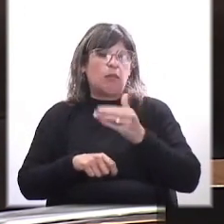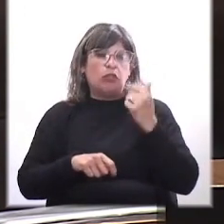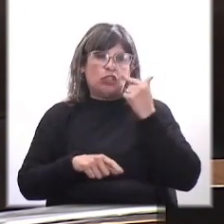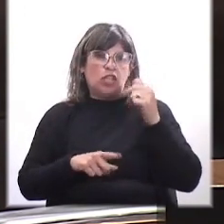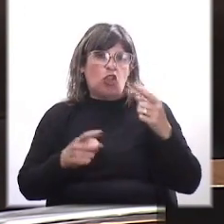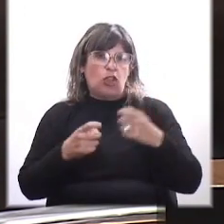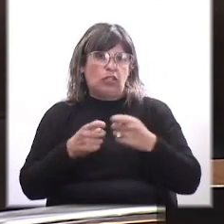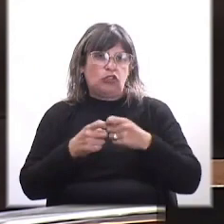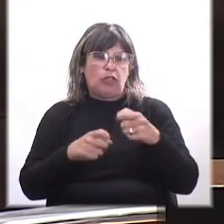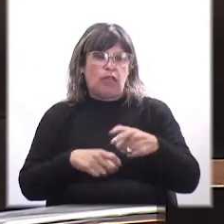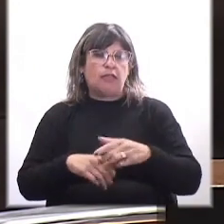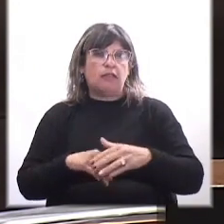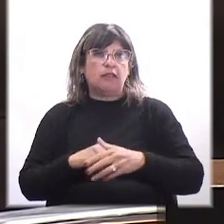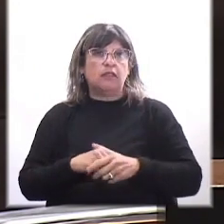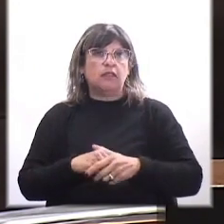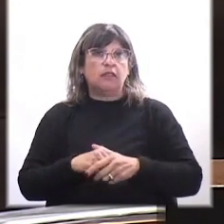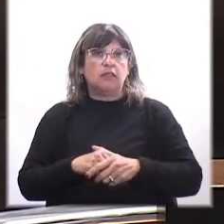sociedad.